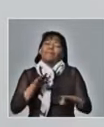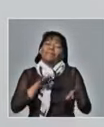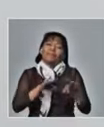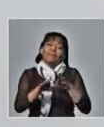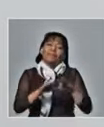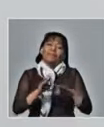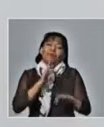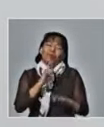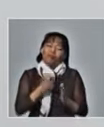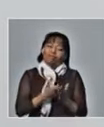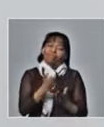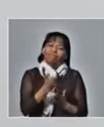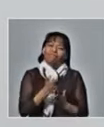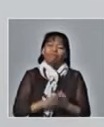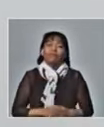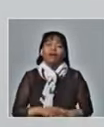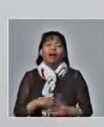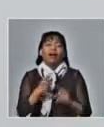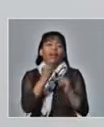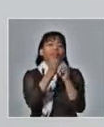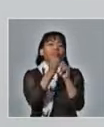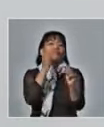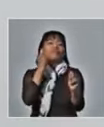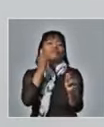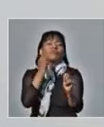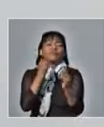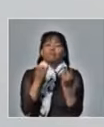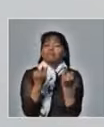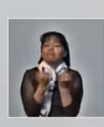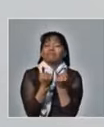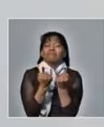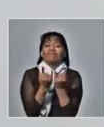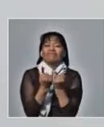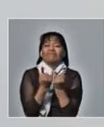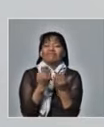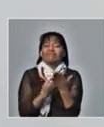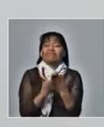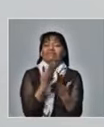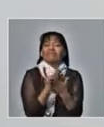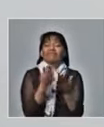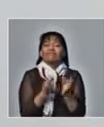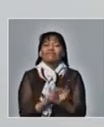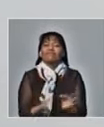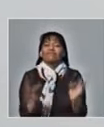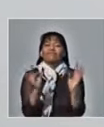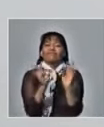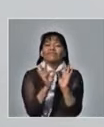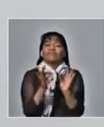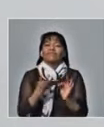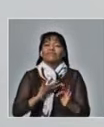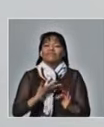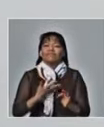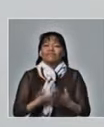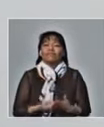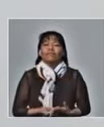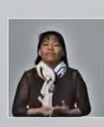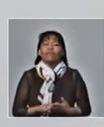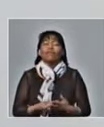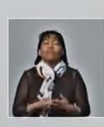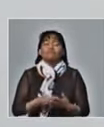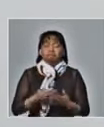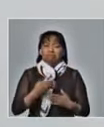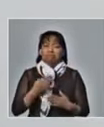mejor pagados. Al transporte también vamos a tener propuestas importantes para él. Vamos a tener nuevas